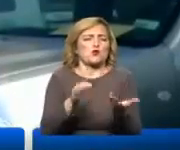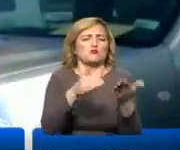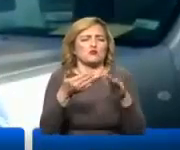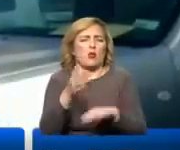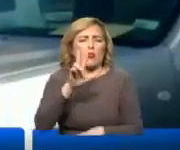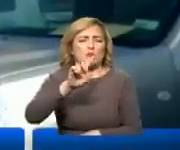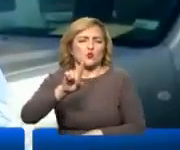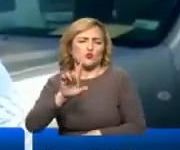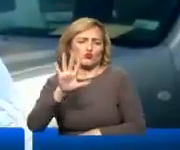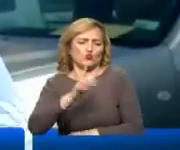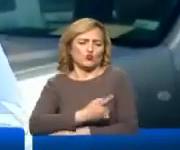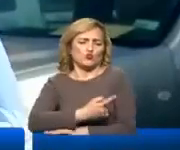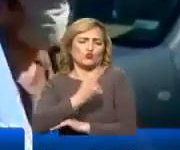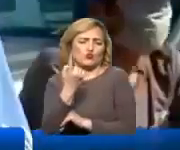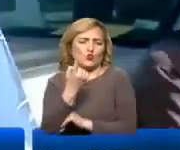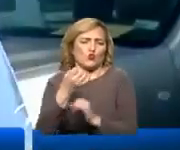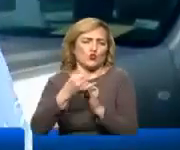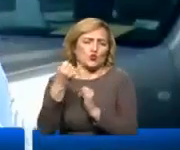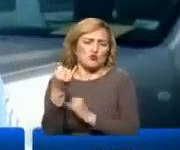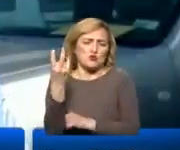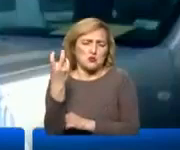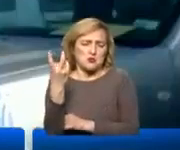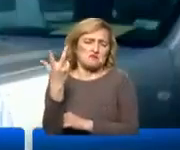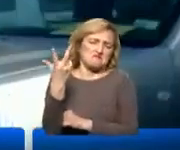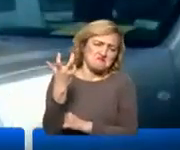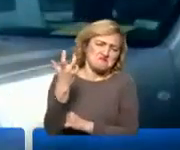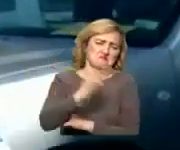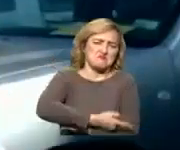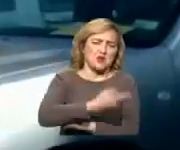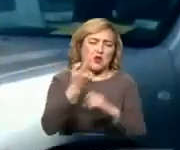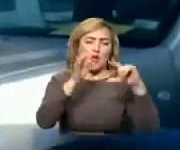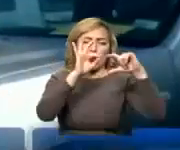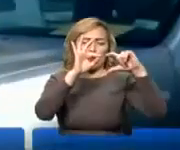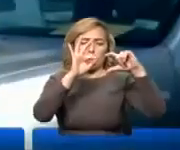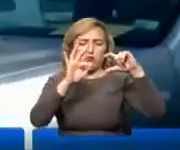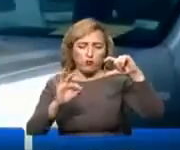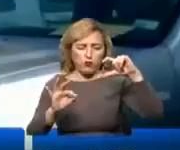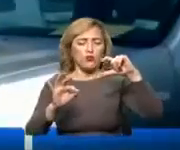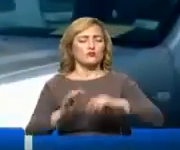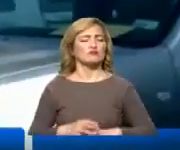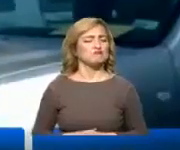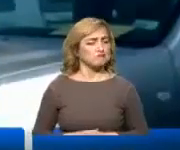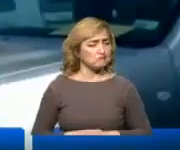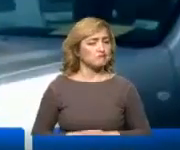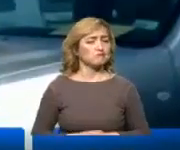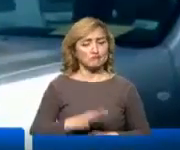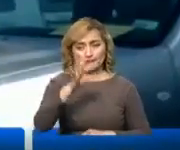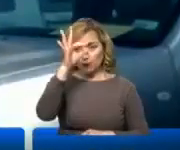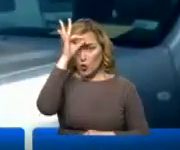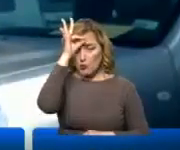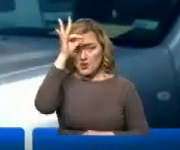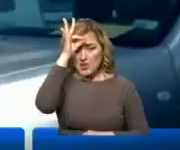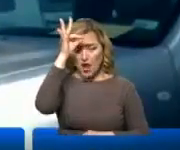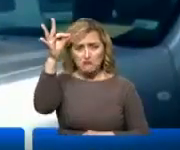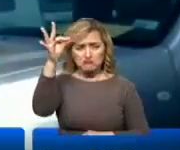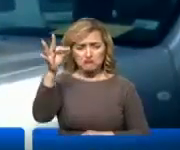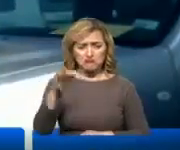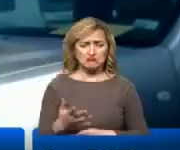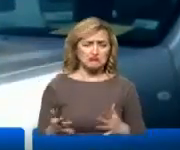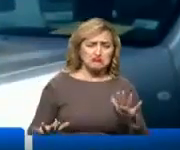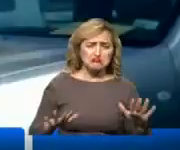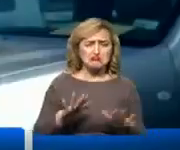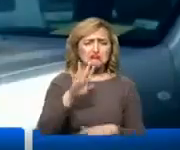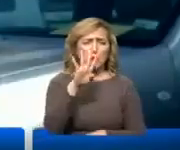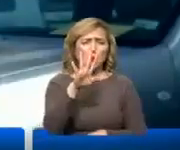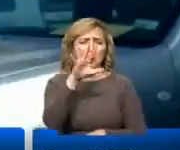por día en los últimos 12 13 días es decir hemos descendido por otro lado la capacidad del sistema hospitalario está más o menos